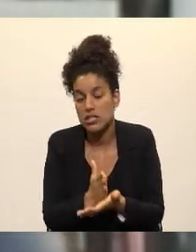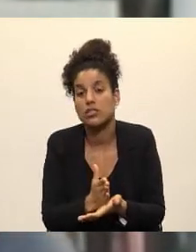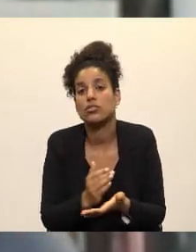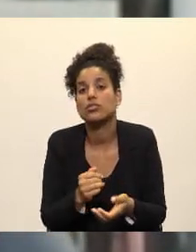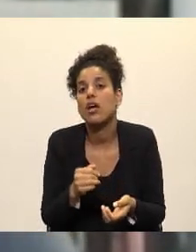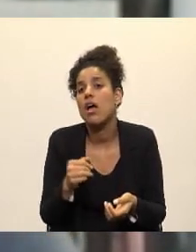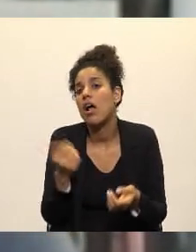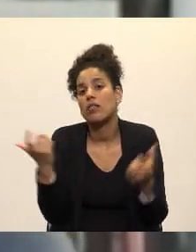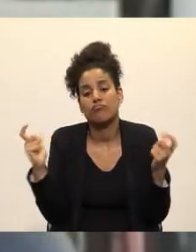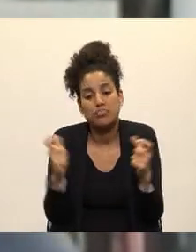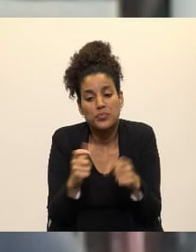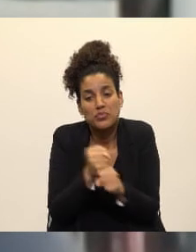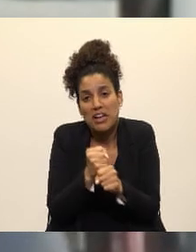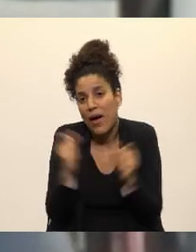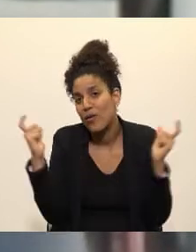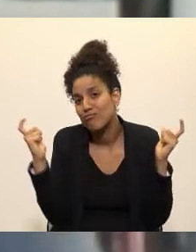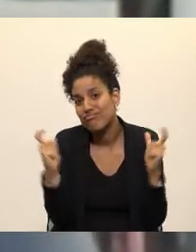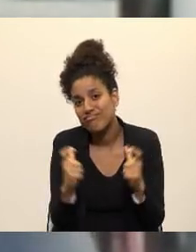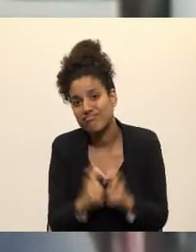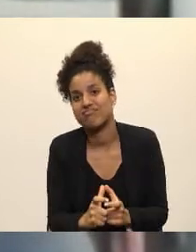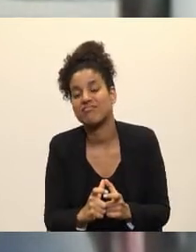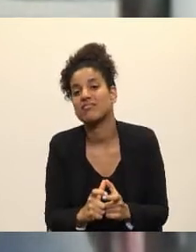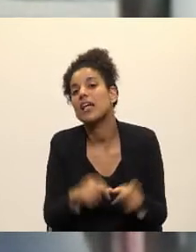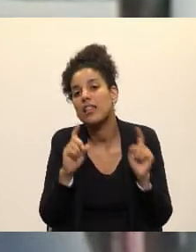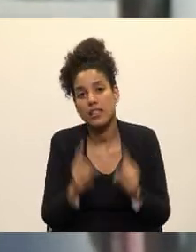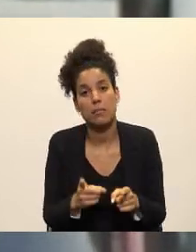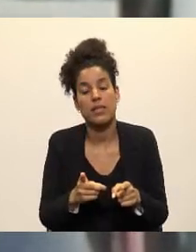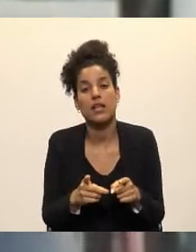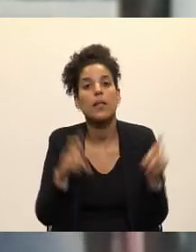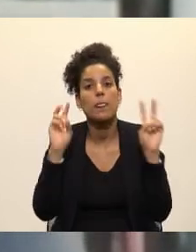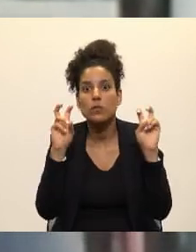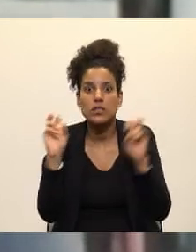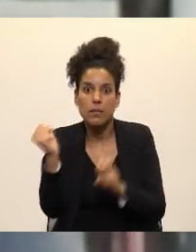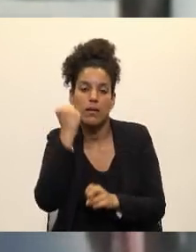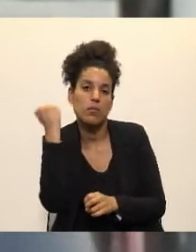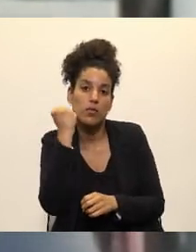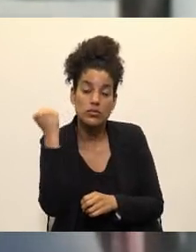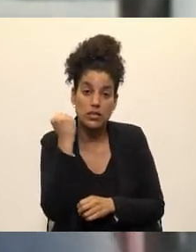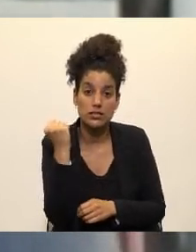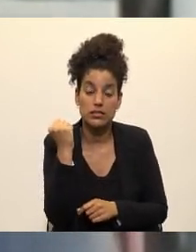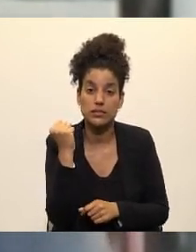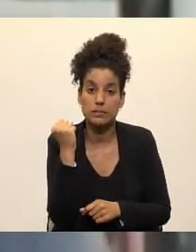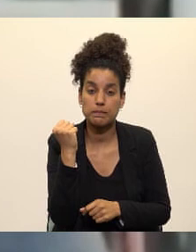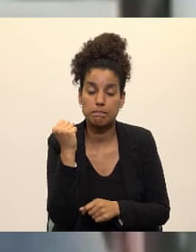laboral, todo lo que ha pasado con un tema que es clave y que tiene que ver con